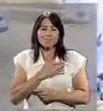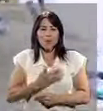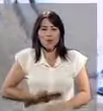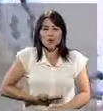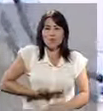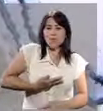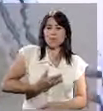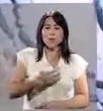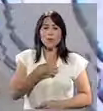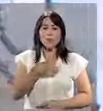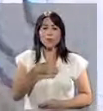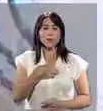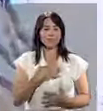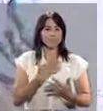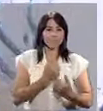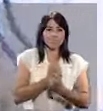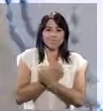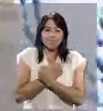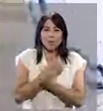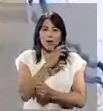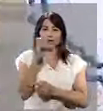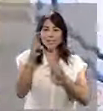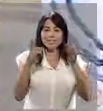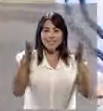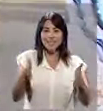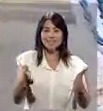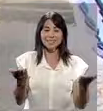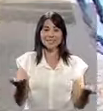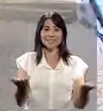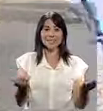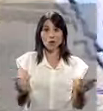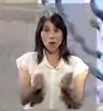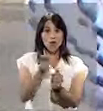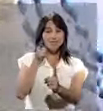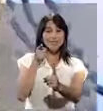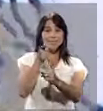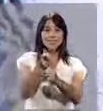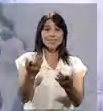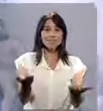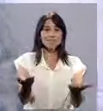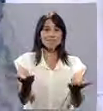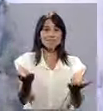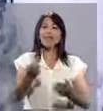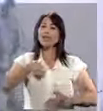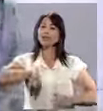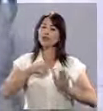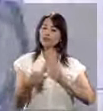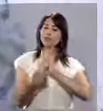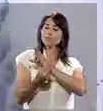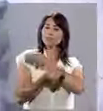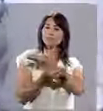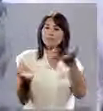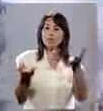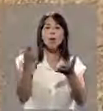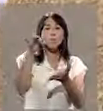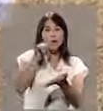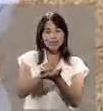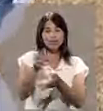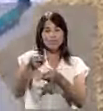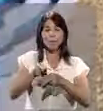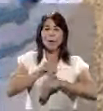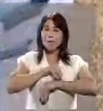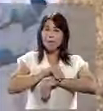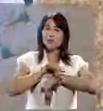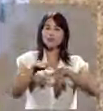del orgullo, de la idiosincrasia de los costarricenses, con ese fin, ¿verdad? Digamos que proyectarnos, de ahí el nombre,